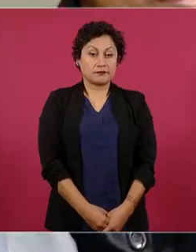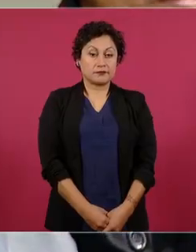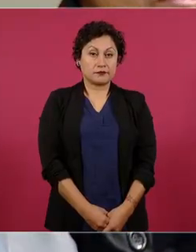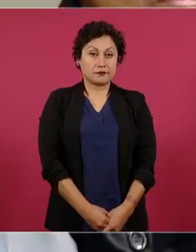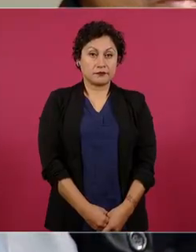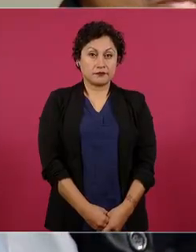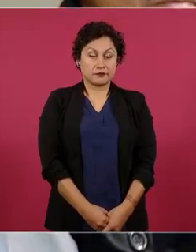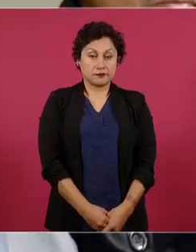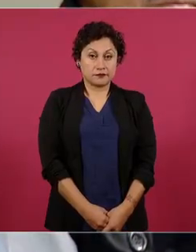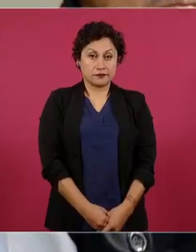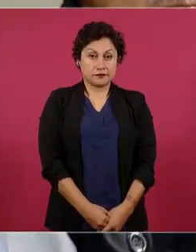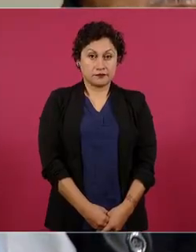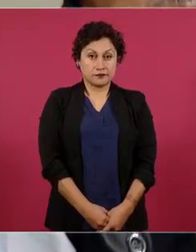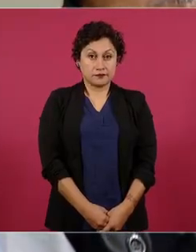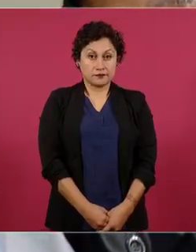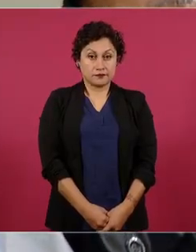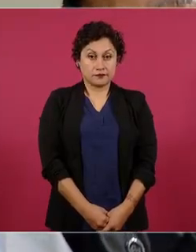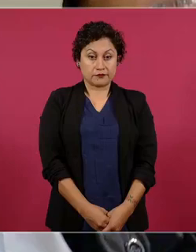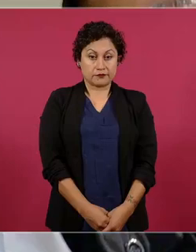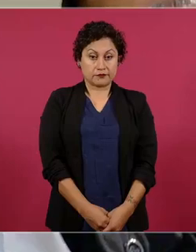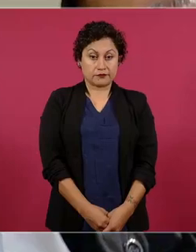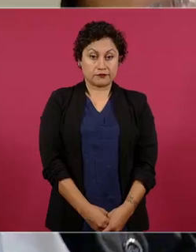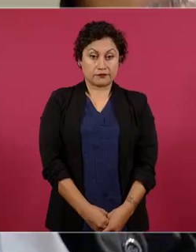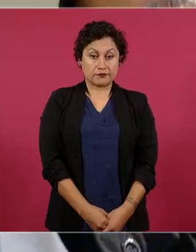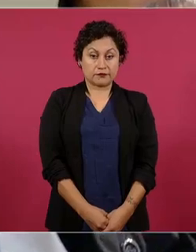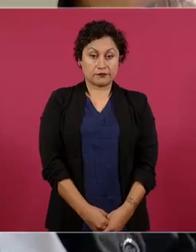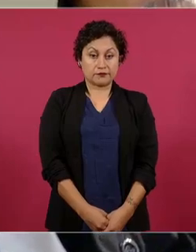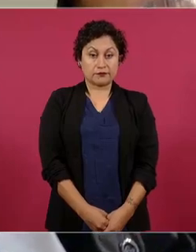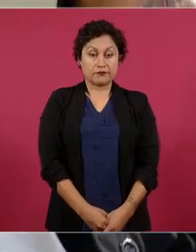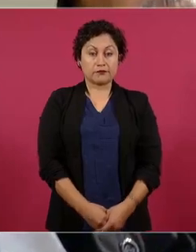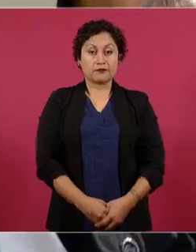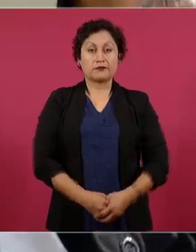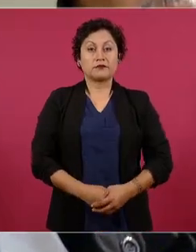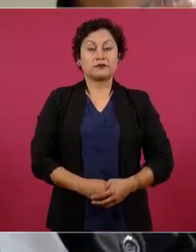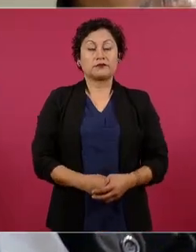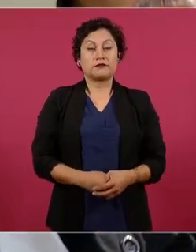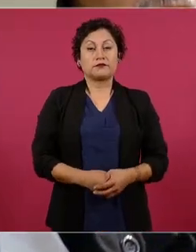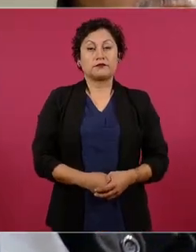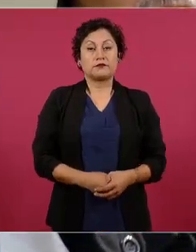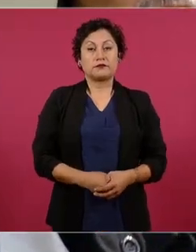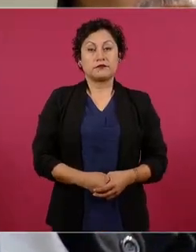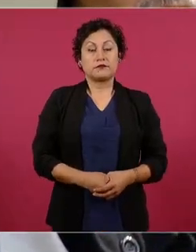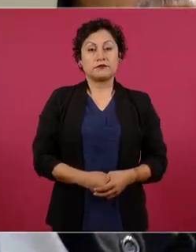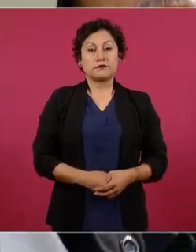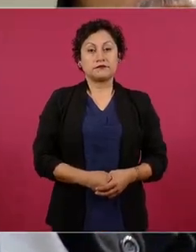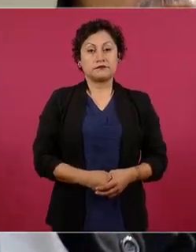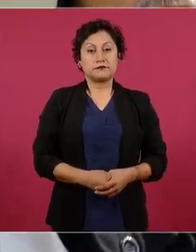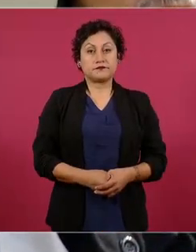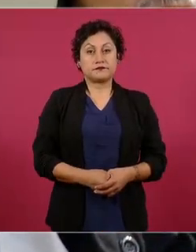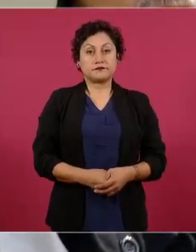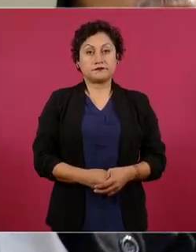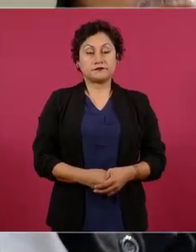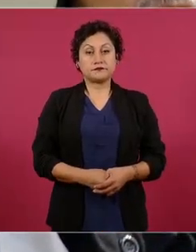se necesita que alguna autoridad federal intervenga, porque el vacío